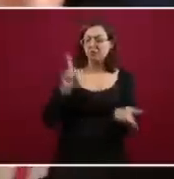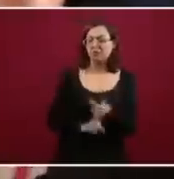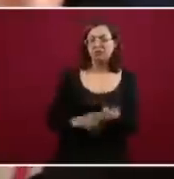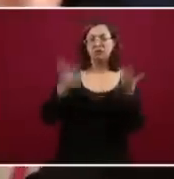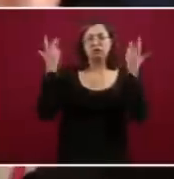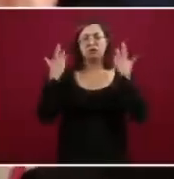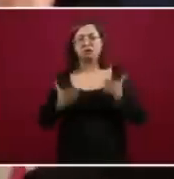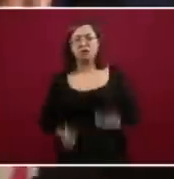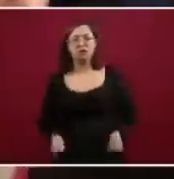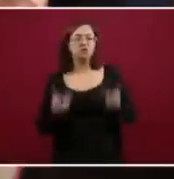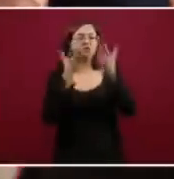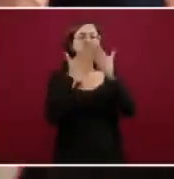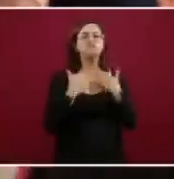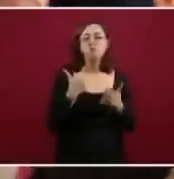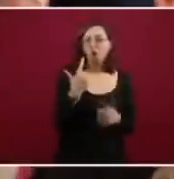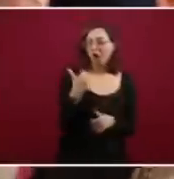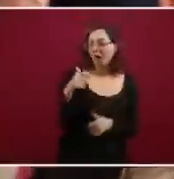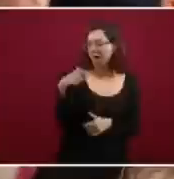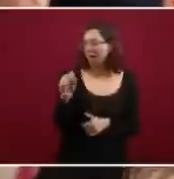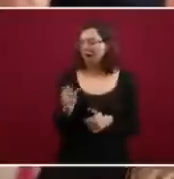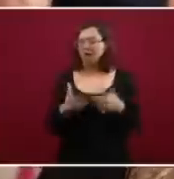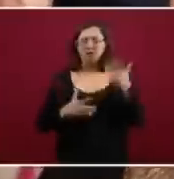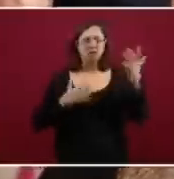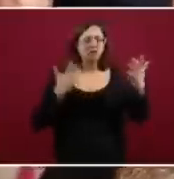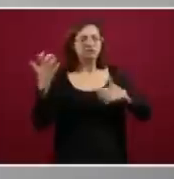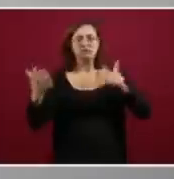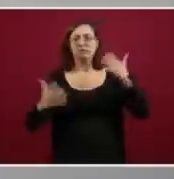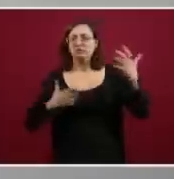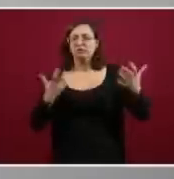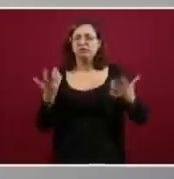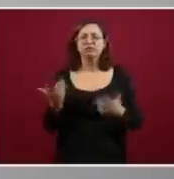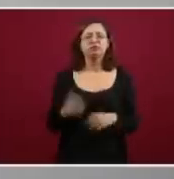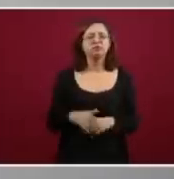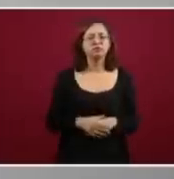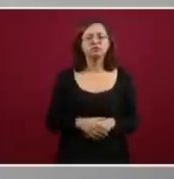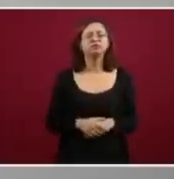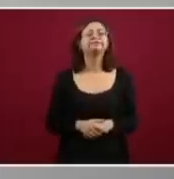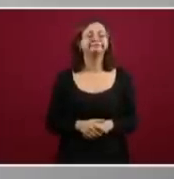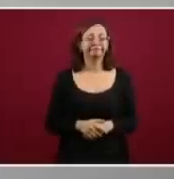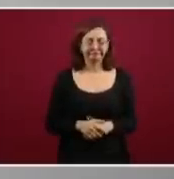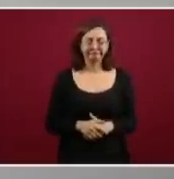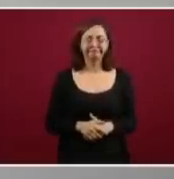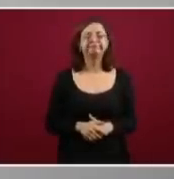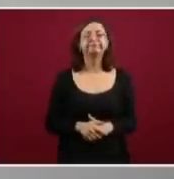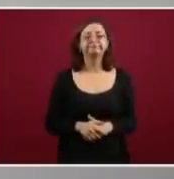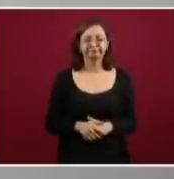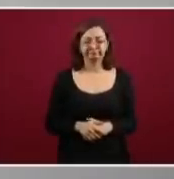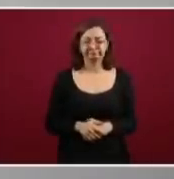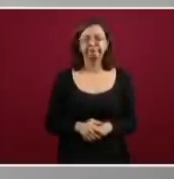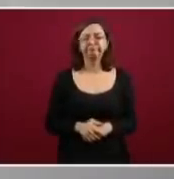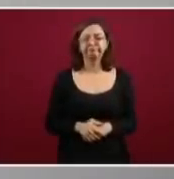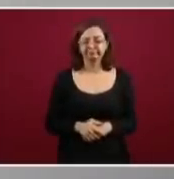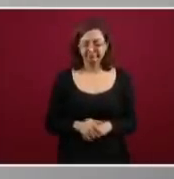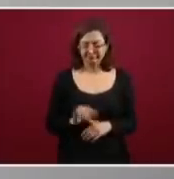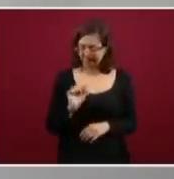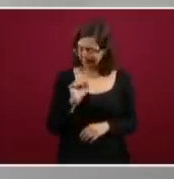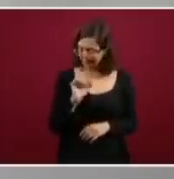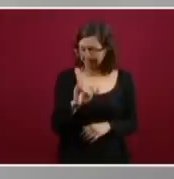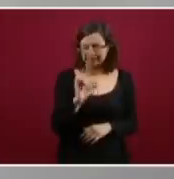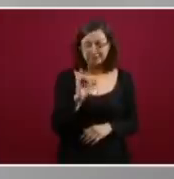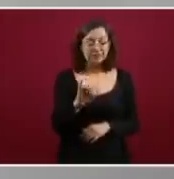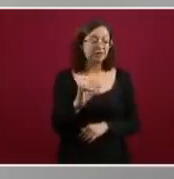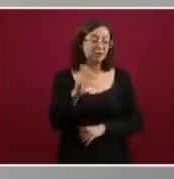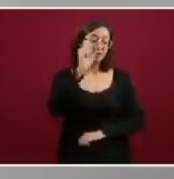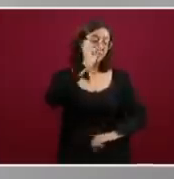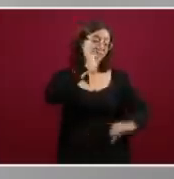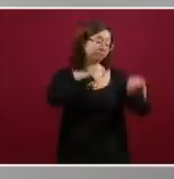gasolinas que comenzaron a comprar no están los rumores a la